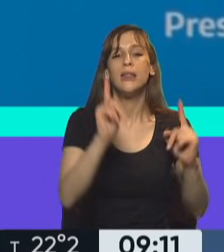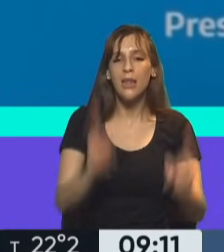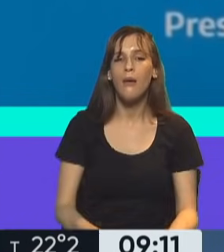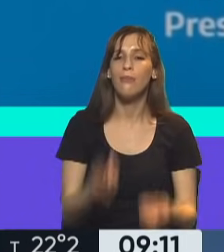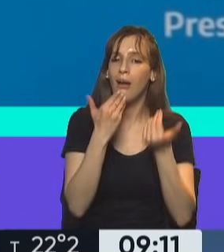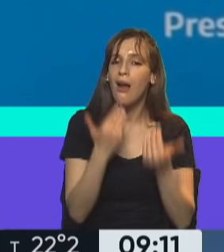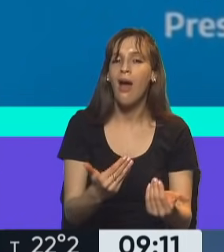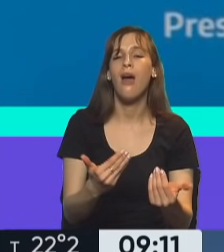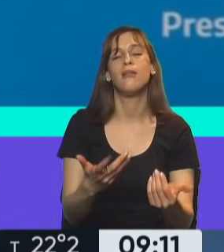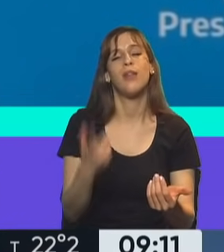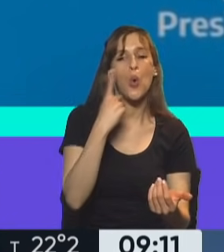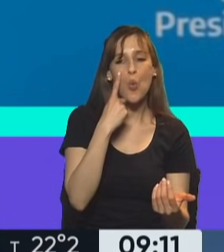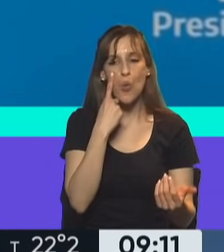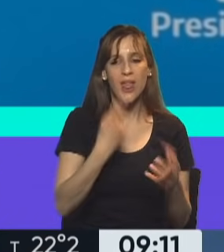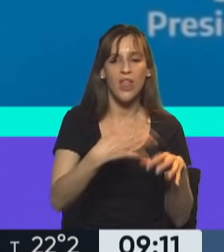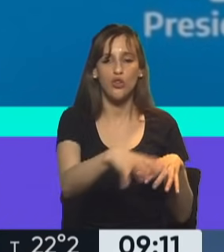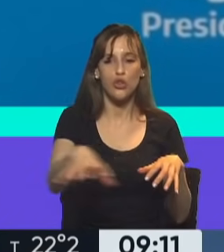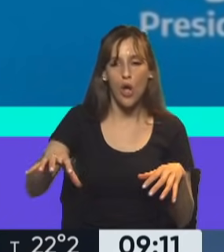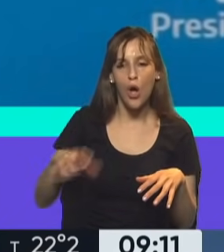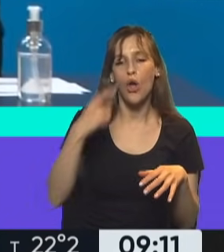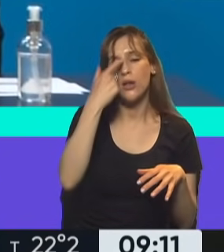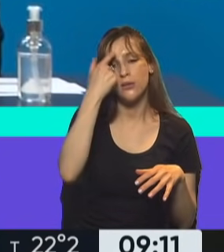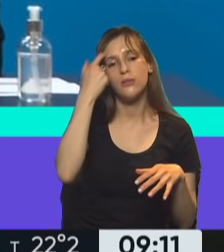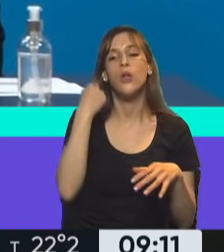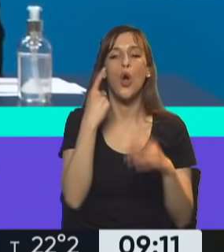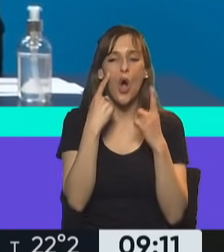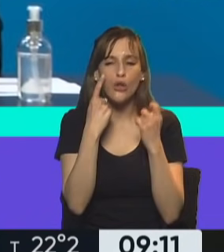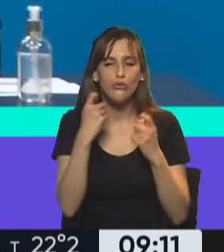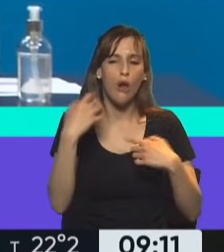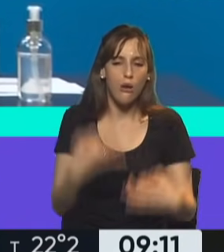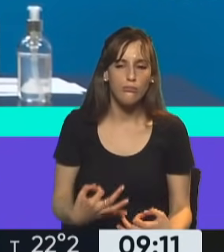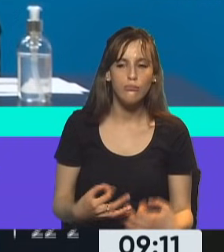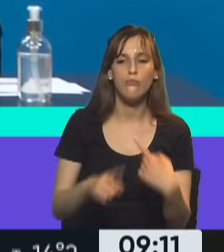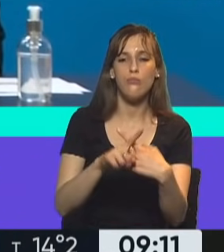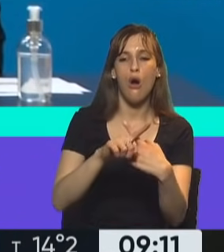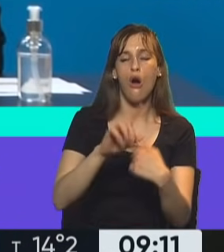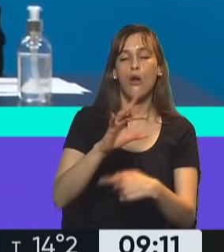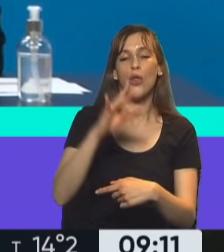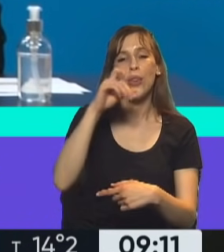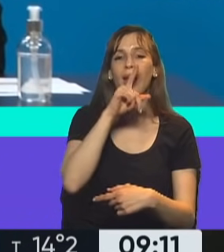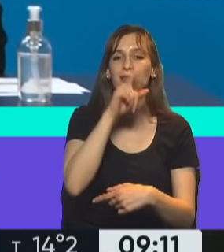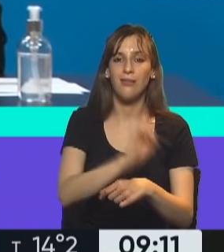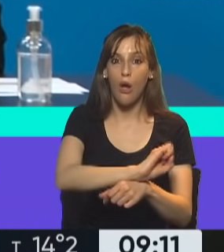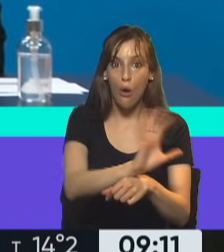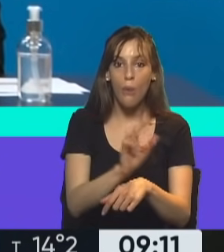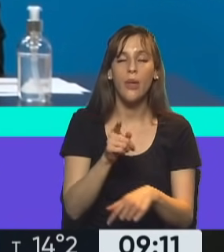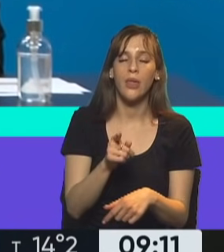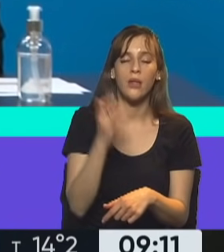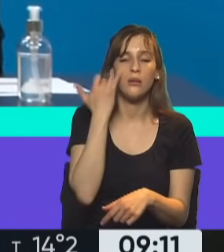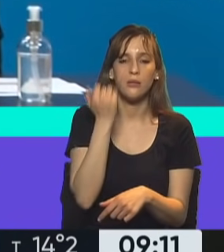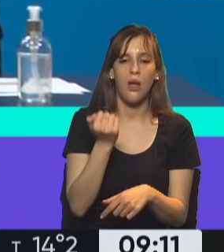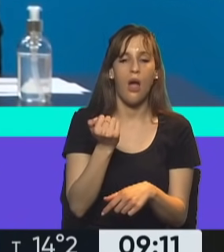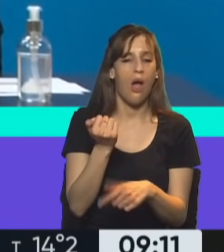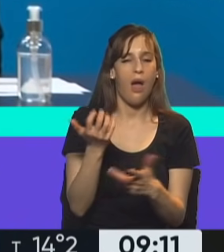con las jurisdicciones de las acciones de control de brotes por Delta, se ha retrasado la circulación predominante de la